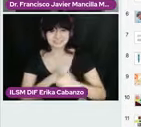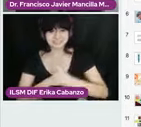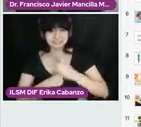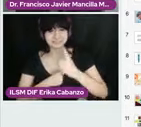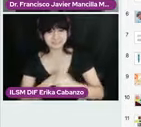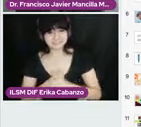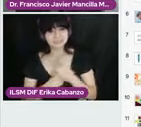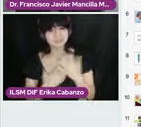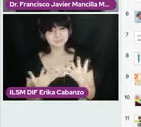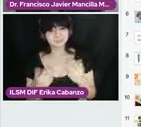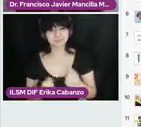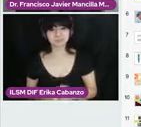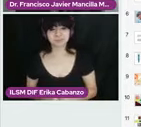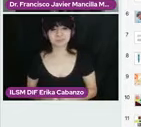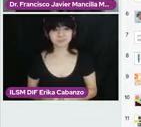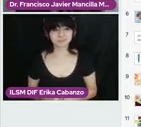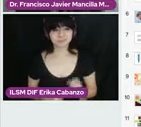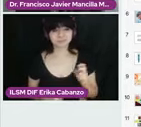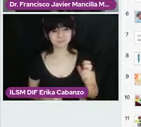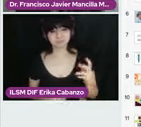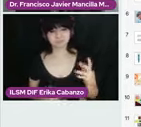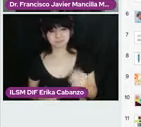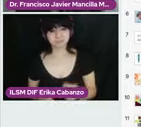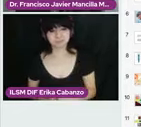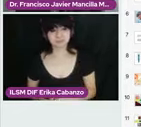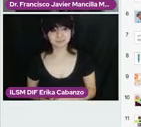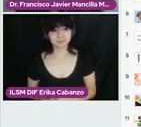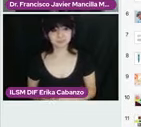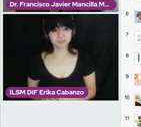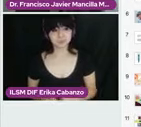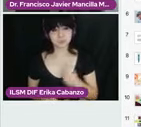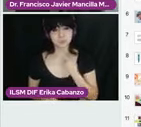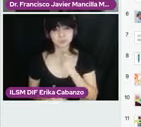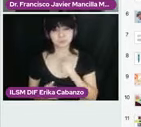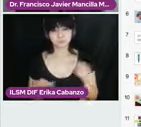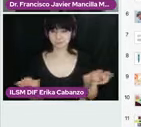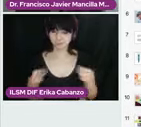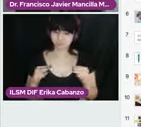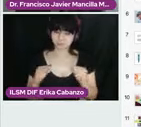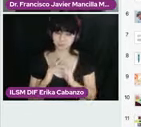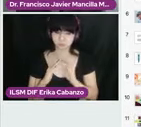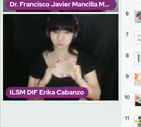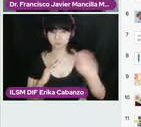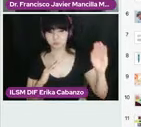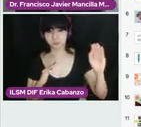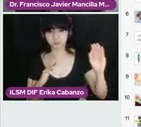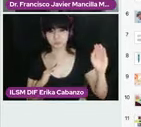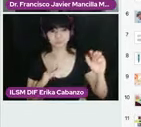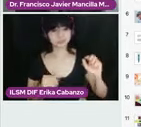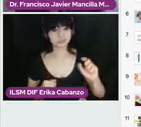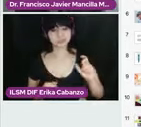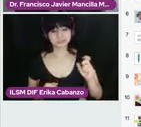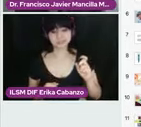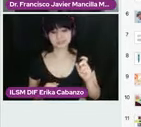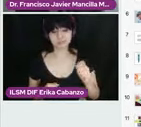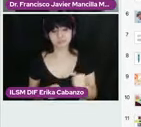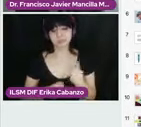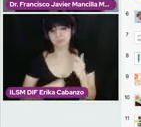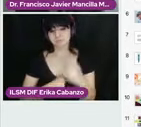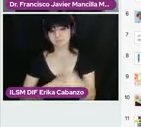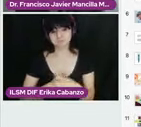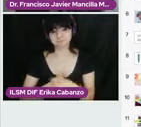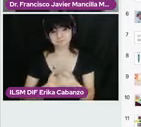a estos hertz o a estos tonos de música, y que esto va a ir seguido de un daño. Cuando